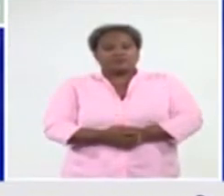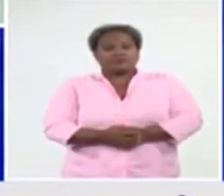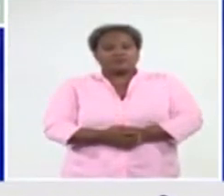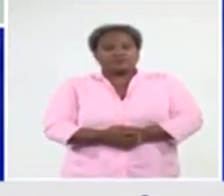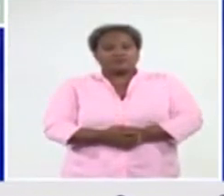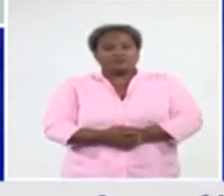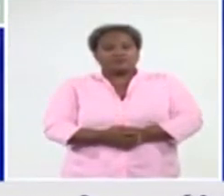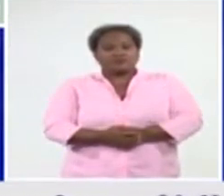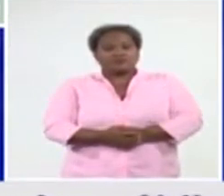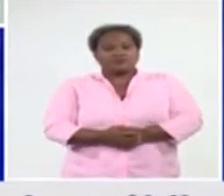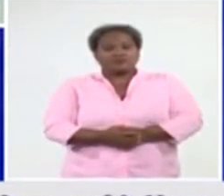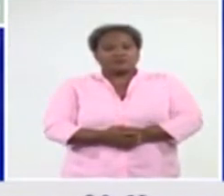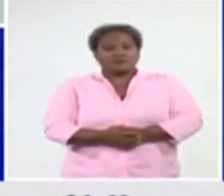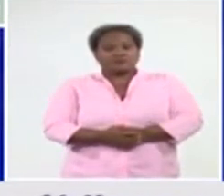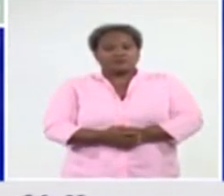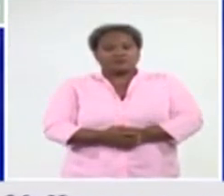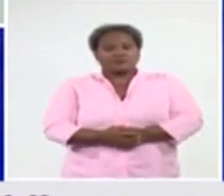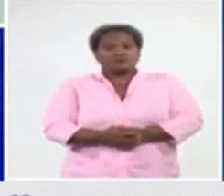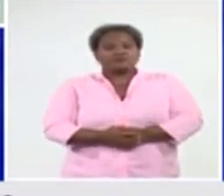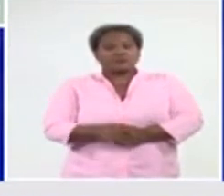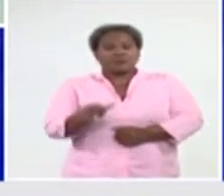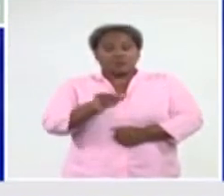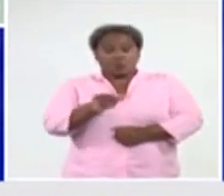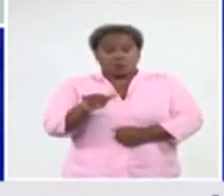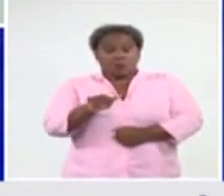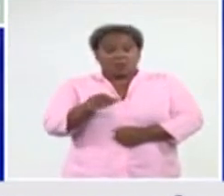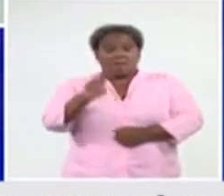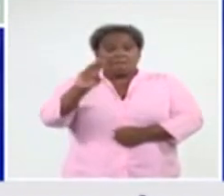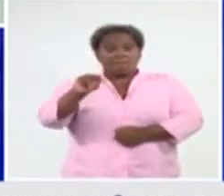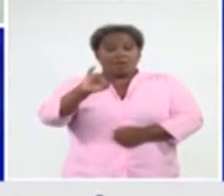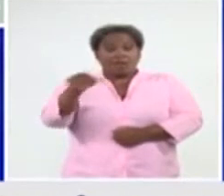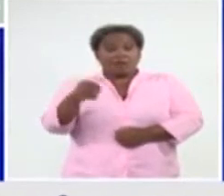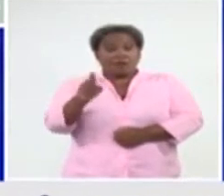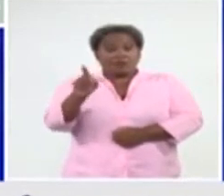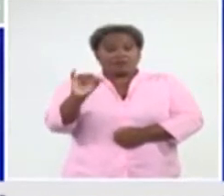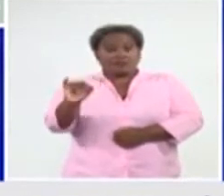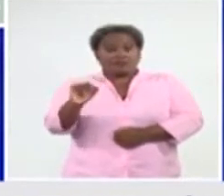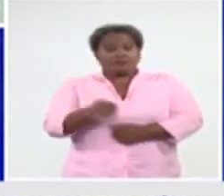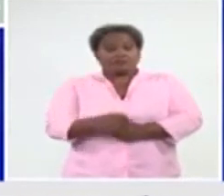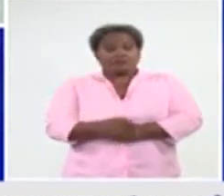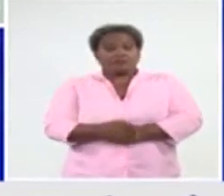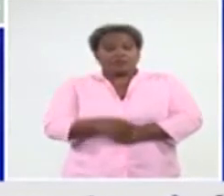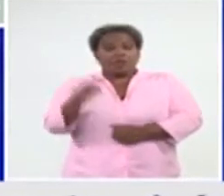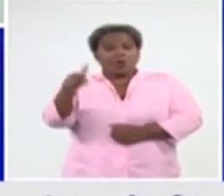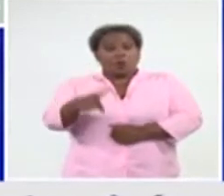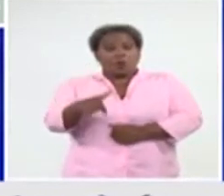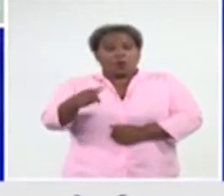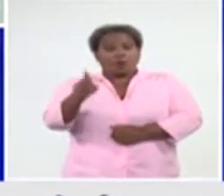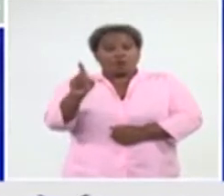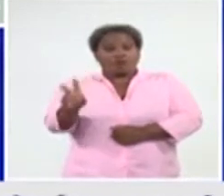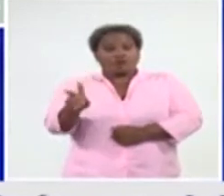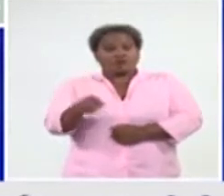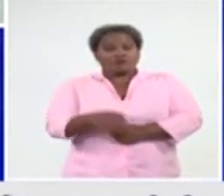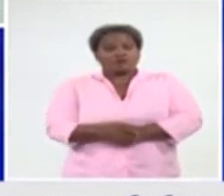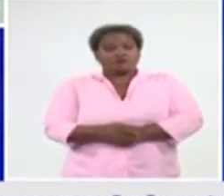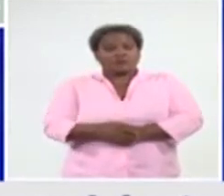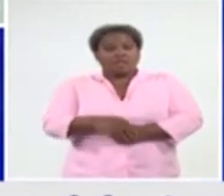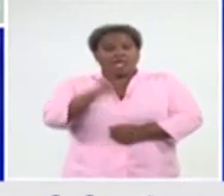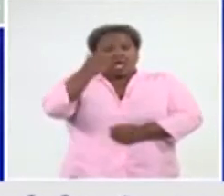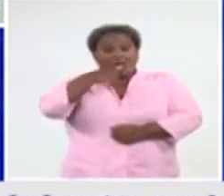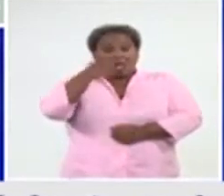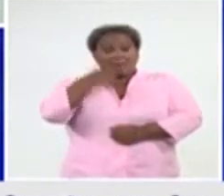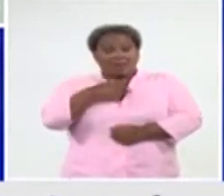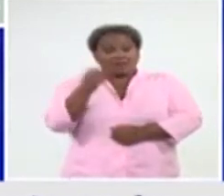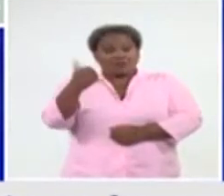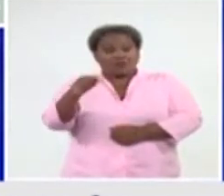165, pero se diagnostican también en Majibacoa 16, en Jobao 12, en Amancio Rodríguez 10, en